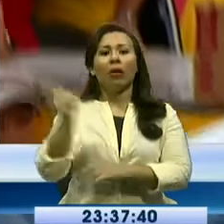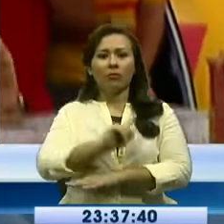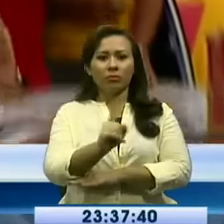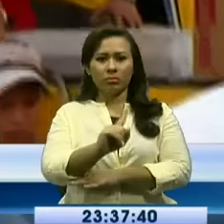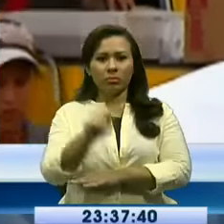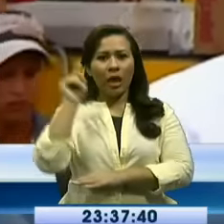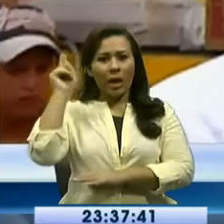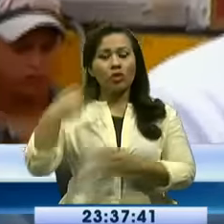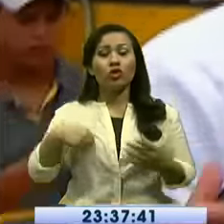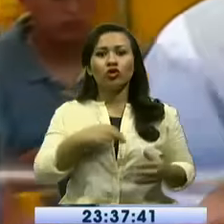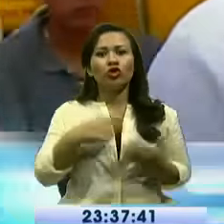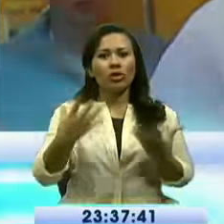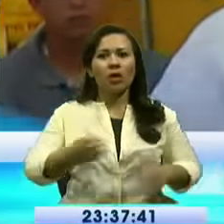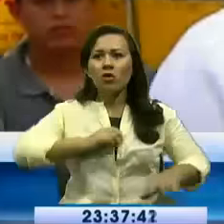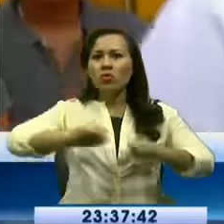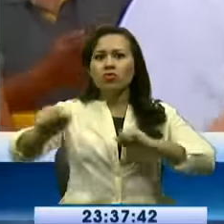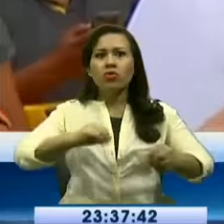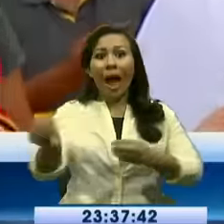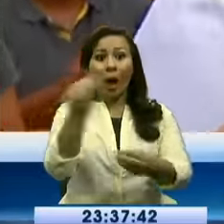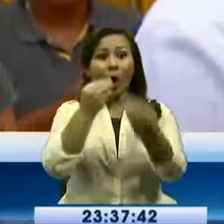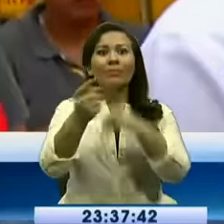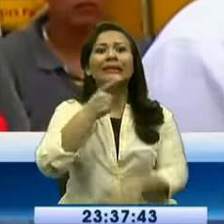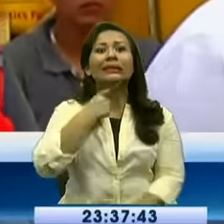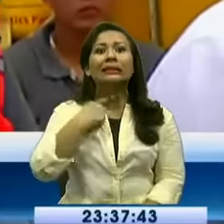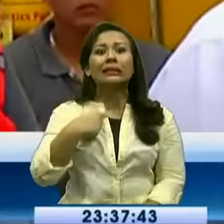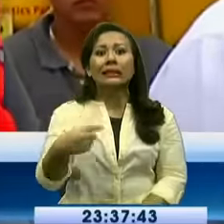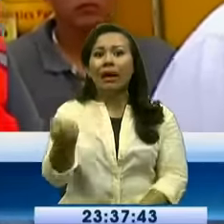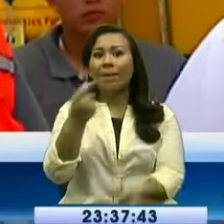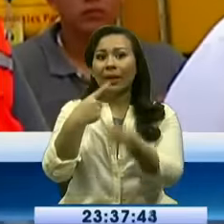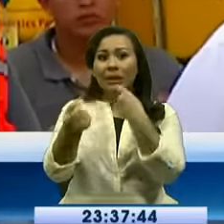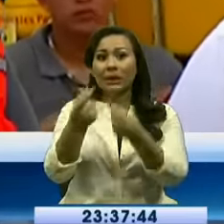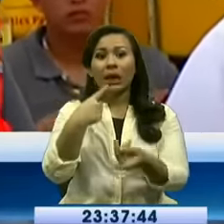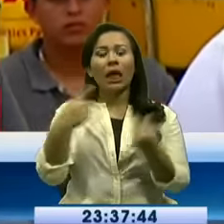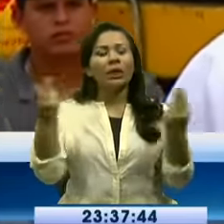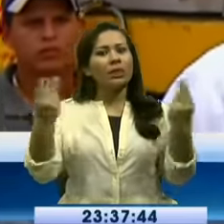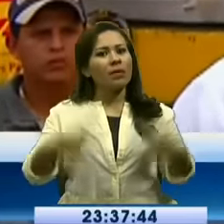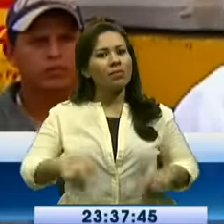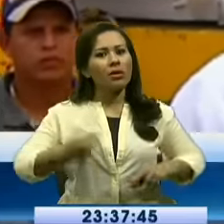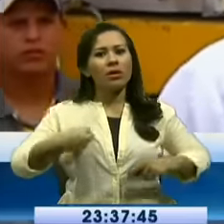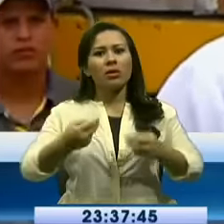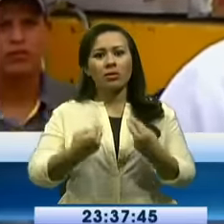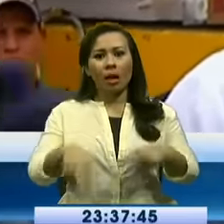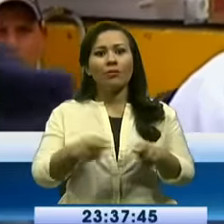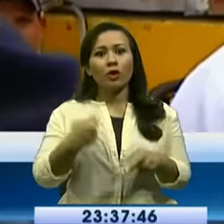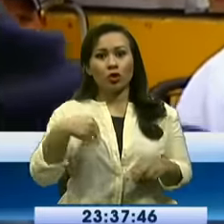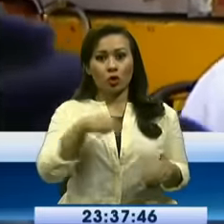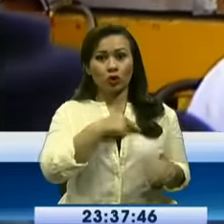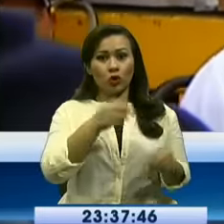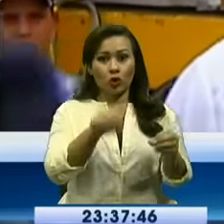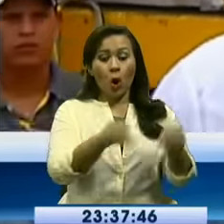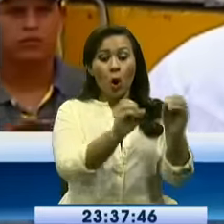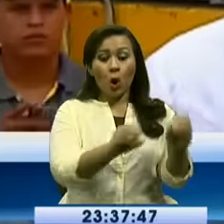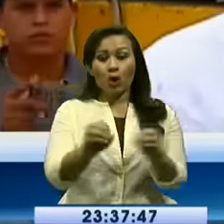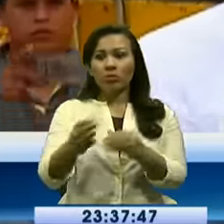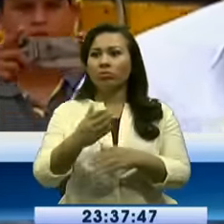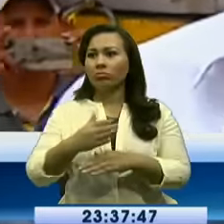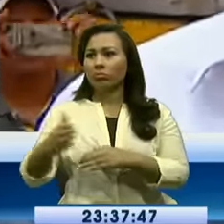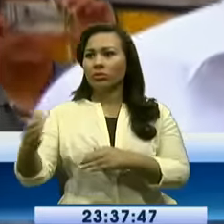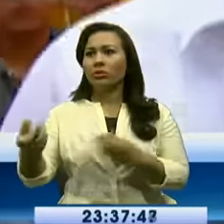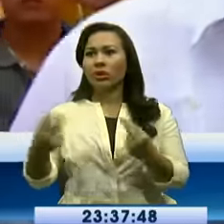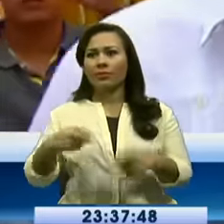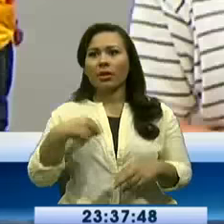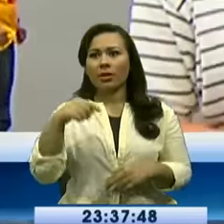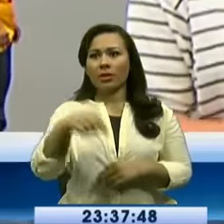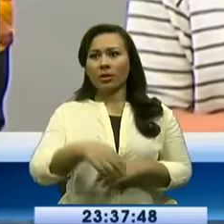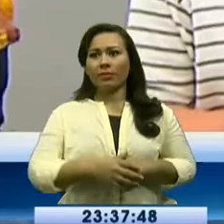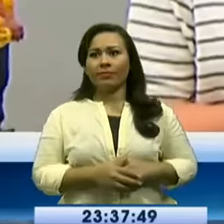cuanto a sed, ni en cuanto a alimentación, ni en cuanto a medicina, ni en cuanto a nada. Entonces, aparte de organizado y de tener las cosas, hay que hacerla llegar a